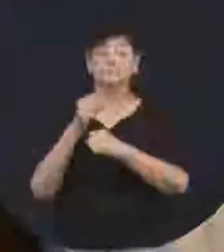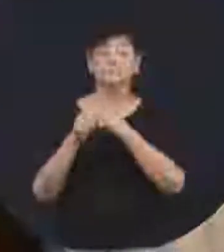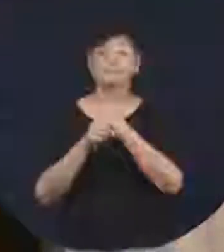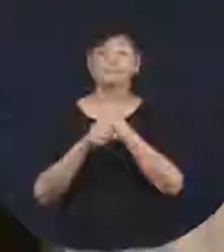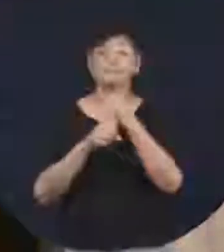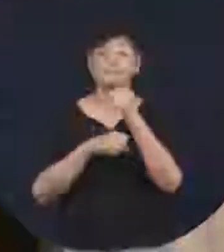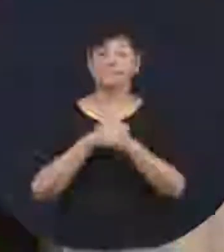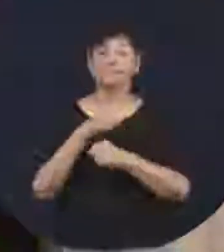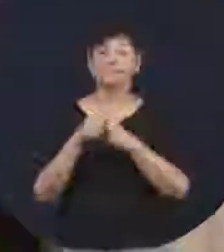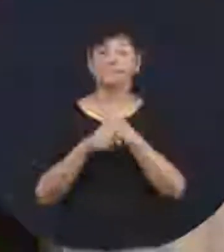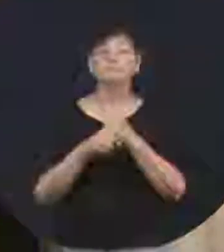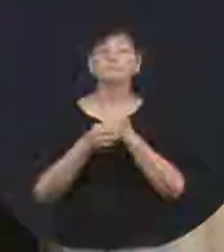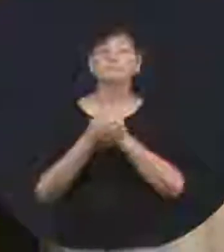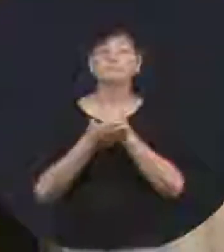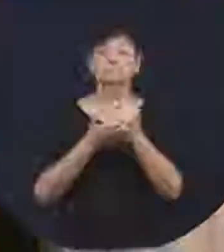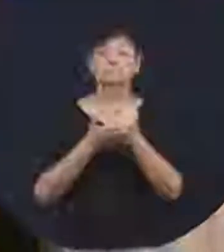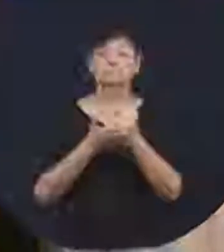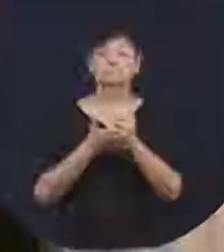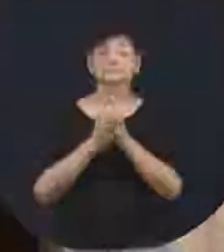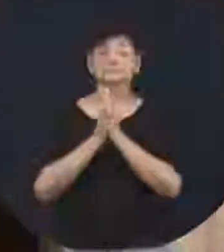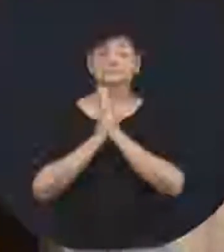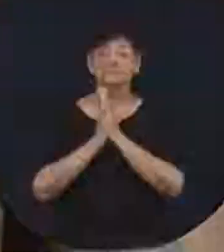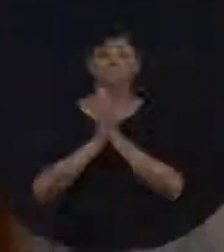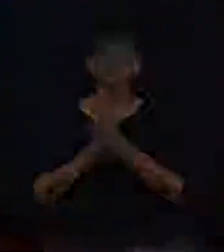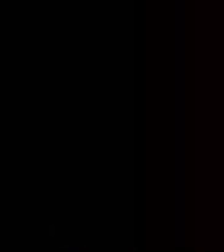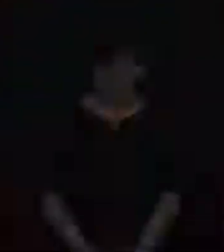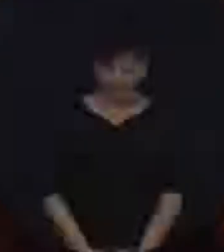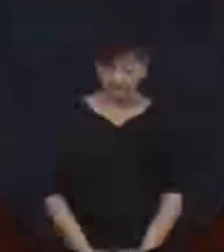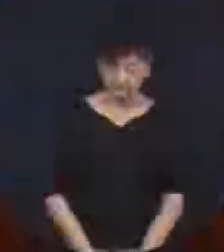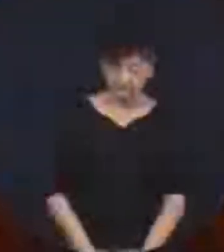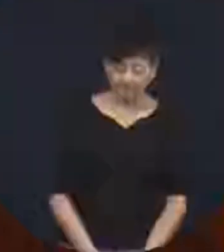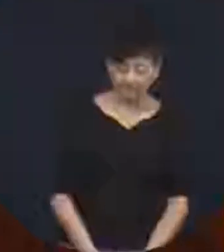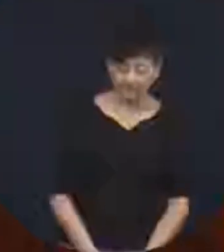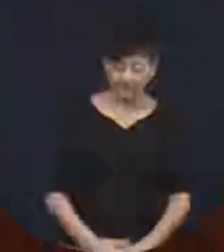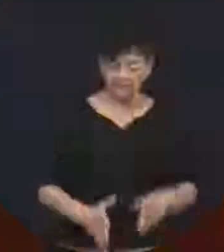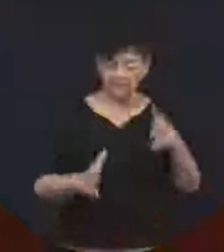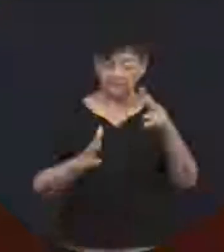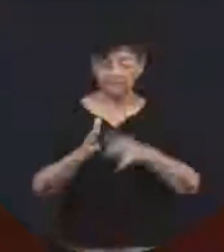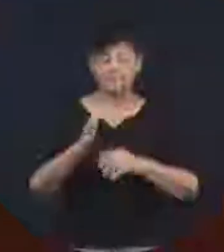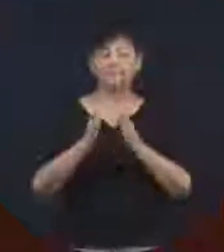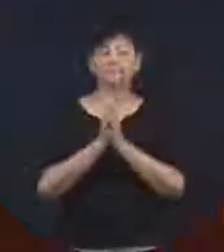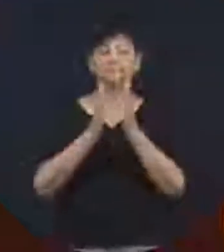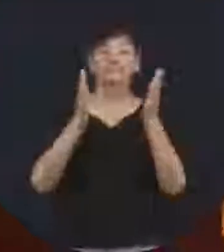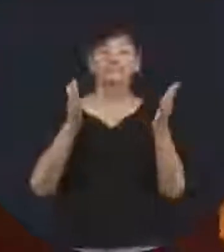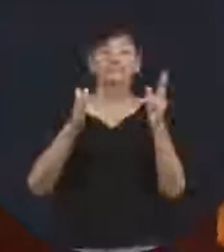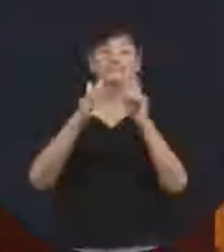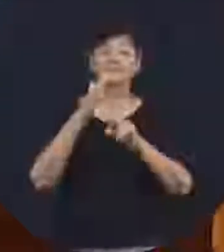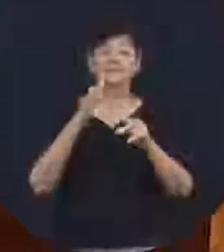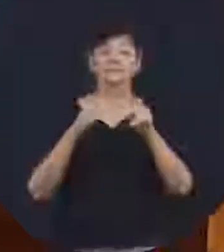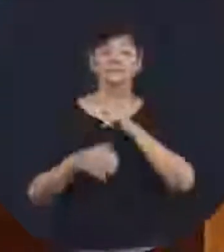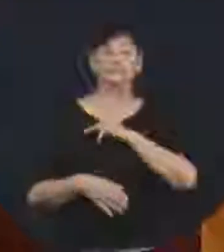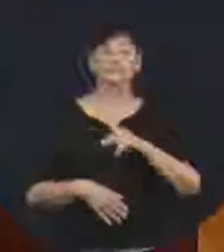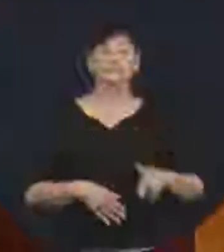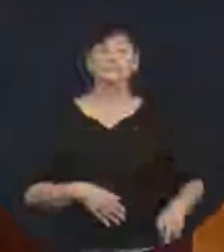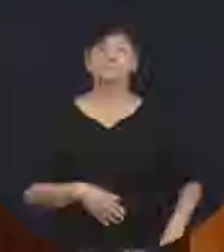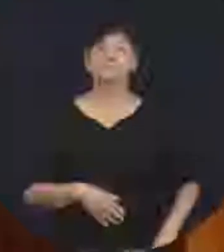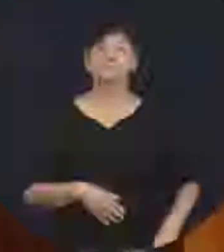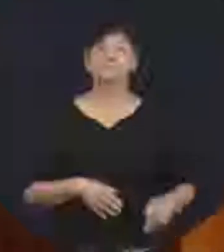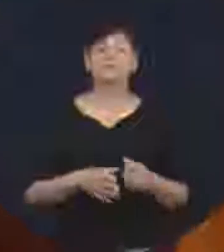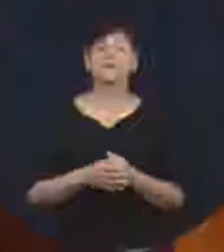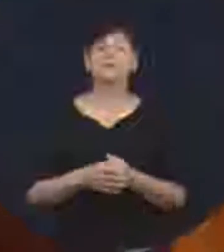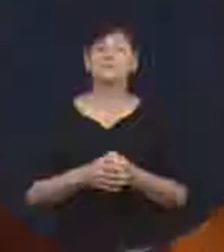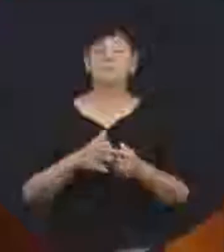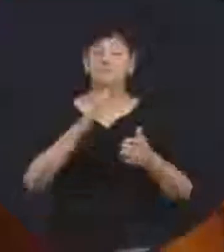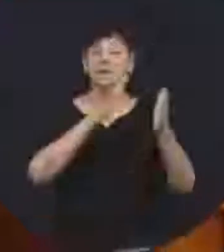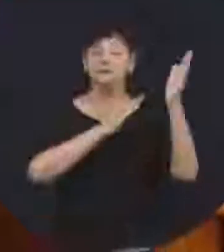siglos de los siglos santos. Amén. Amén. Lectura del primer libro de los Reyes. En